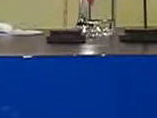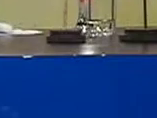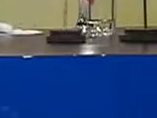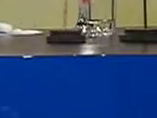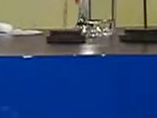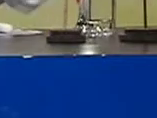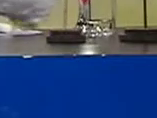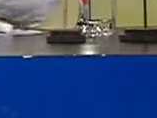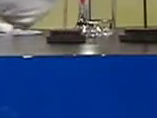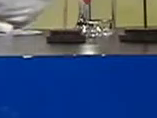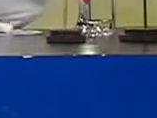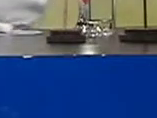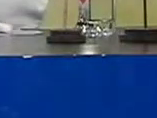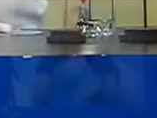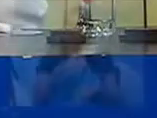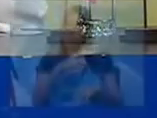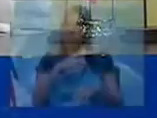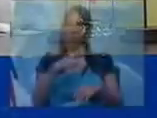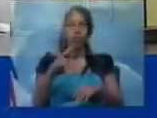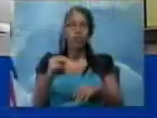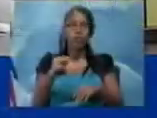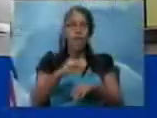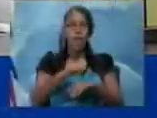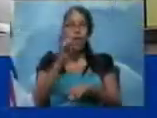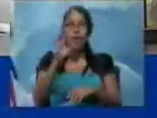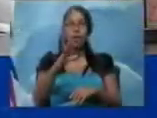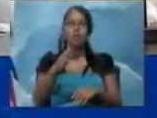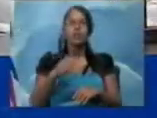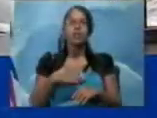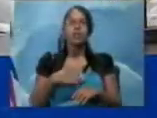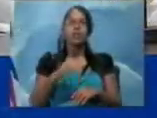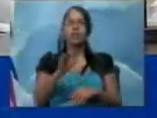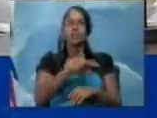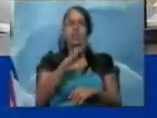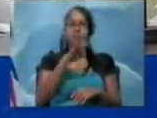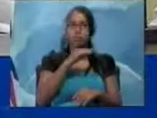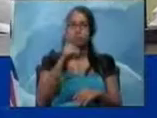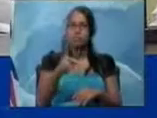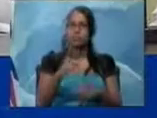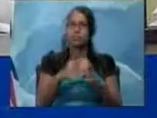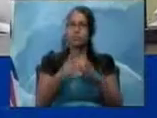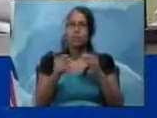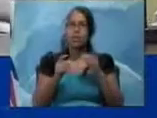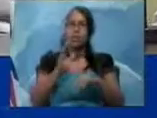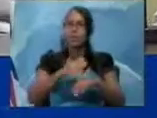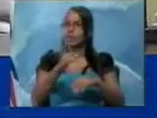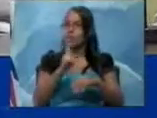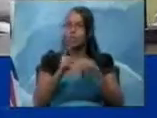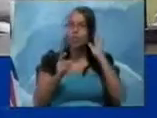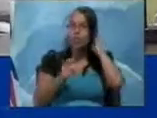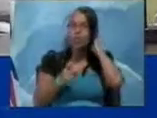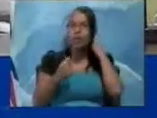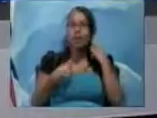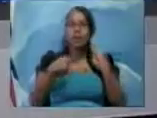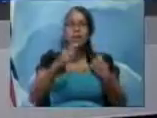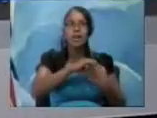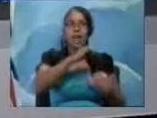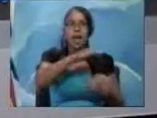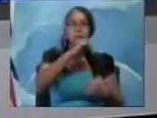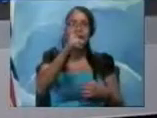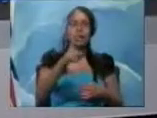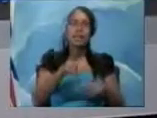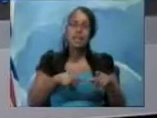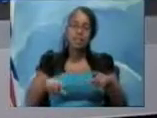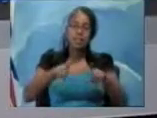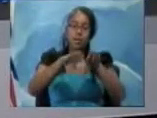conmigo porque no dejarás mi alma en el sepulcro porque no dejarás mi